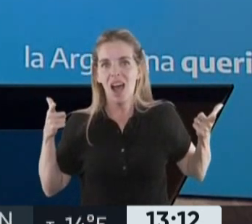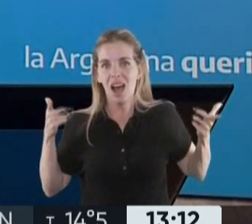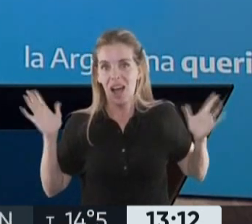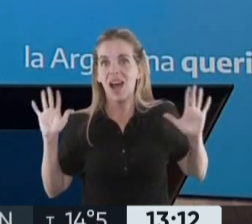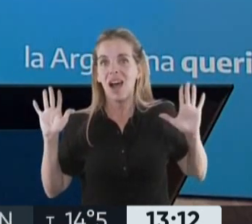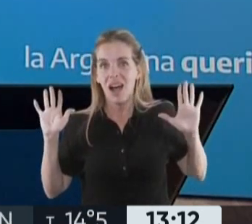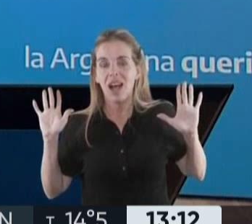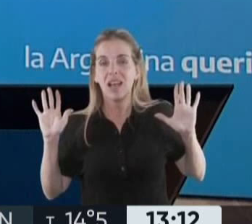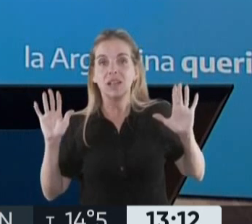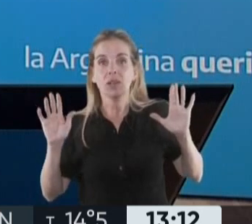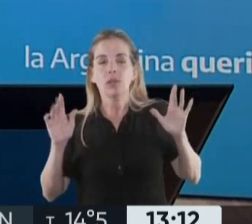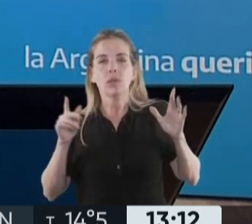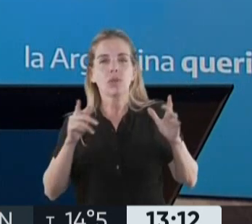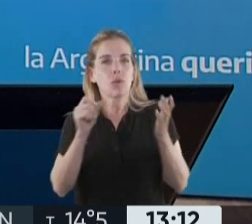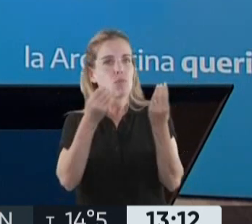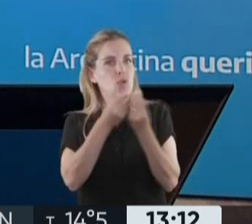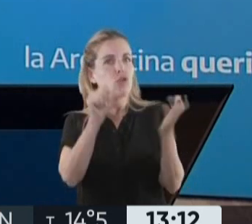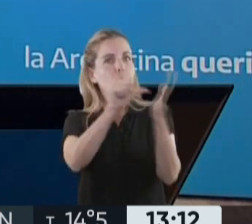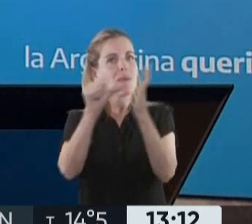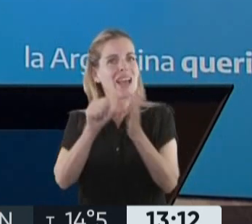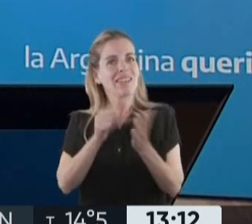Y penaba por el mundo buscando una vacuna.